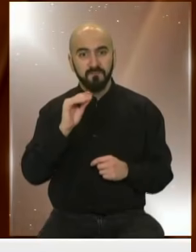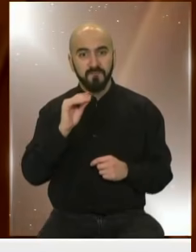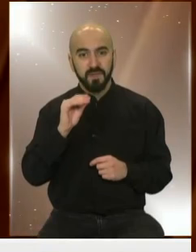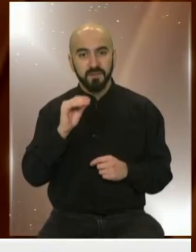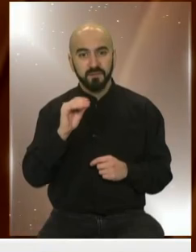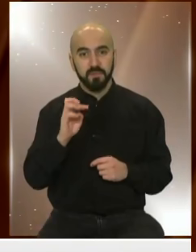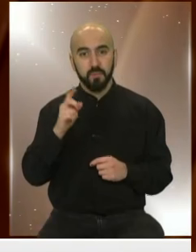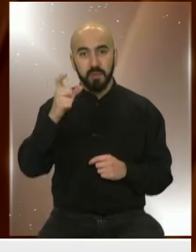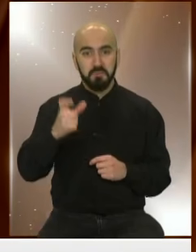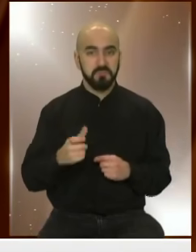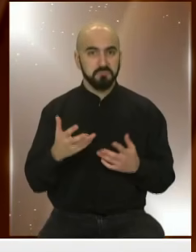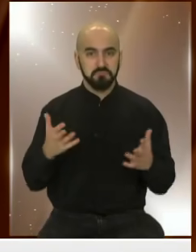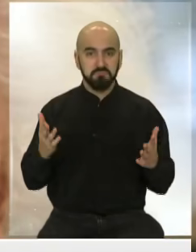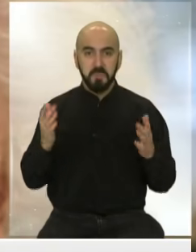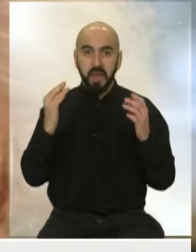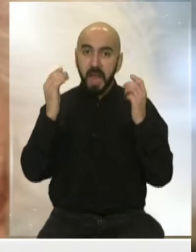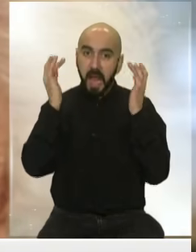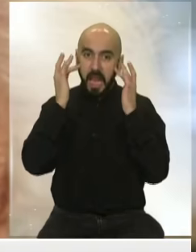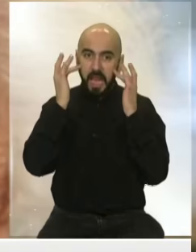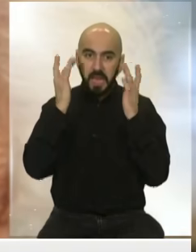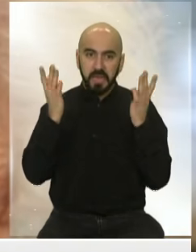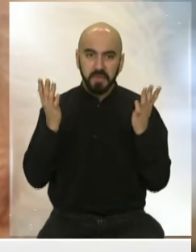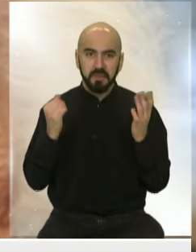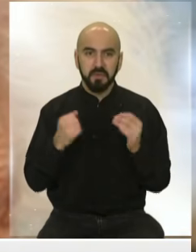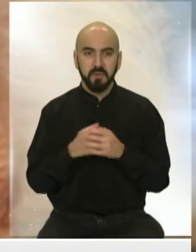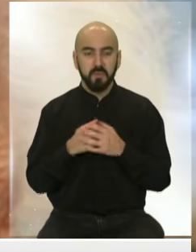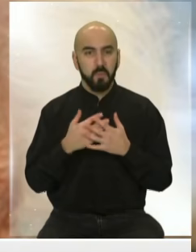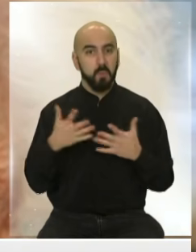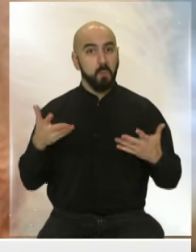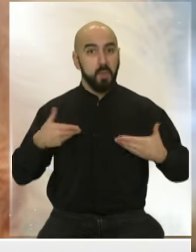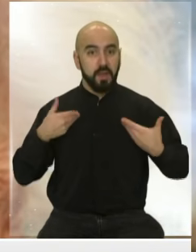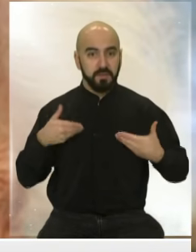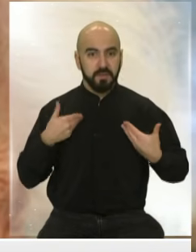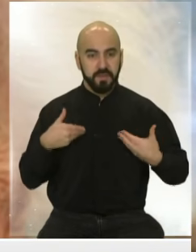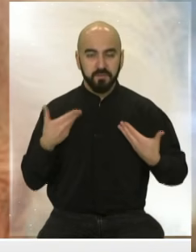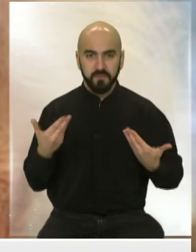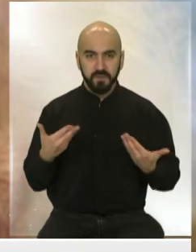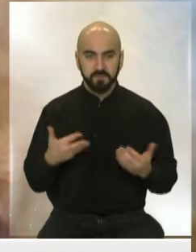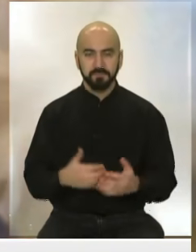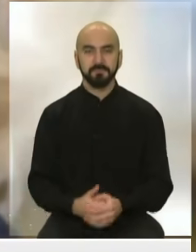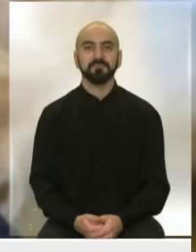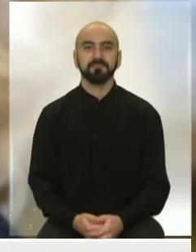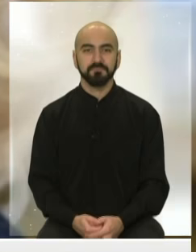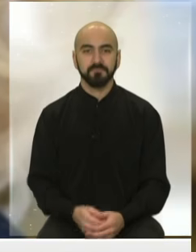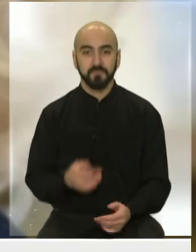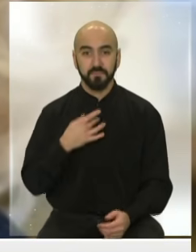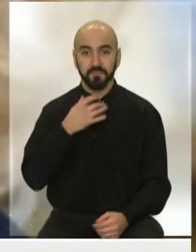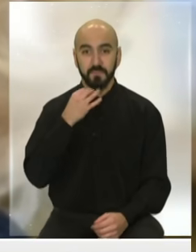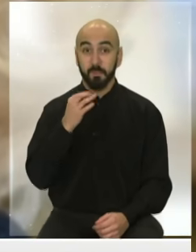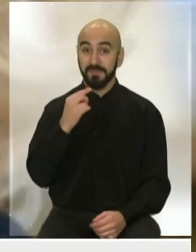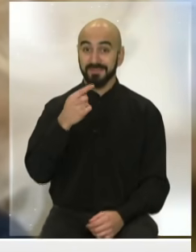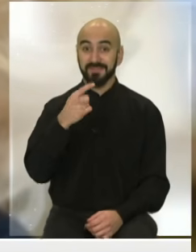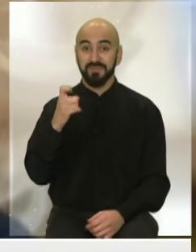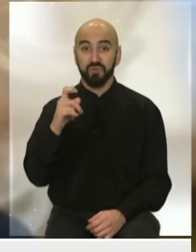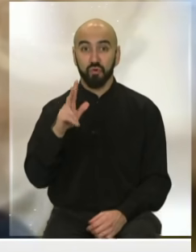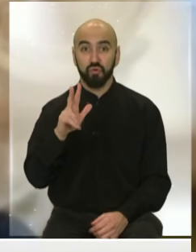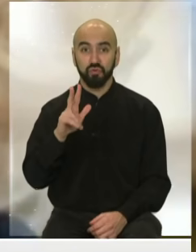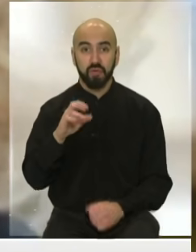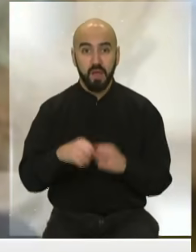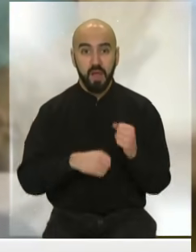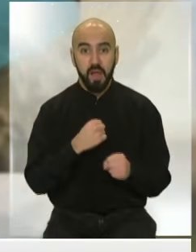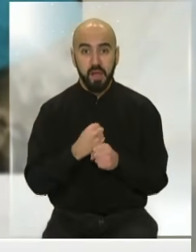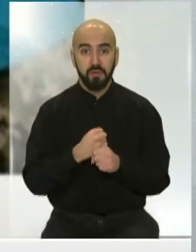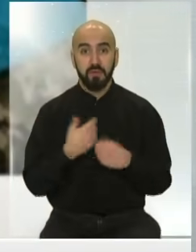es una persona muy alegre. Se ve una mujer muy, muy activa. Bueno, como les decía, ella con 108 años se recuperó